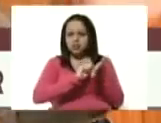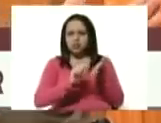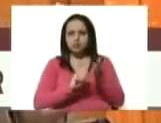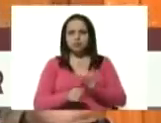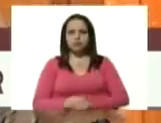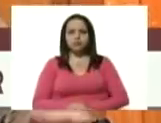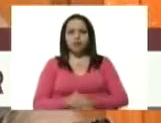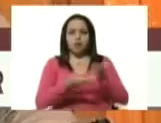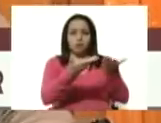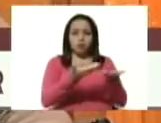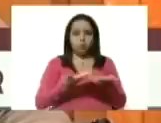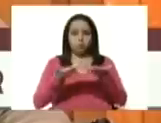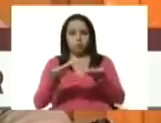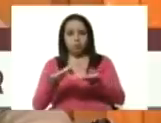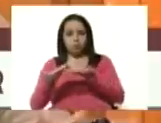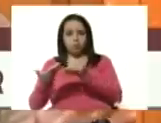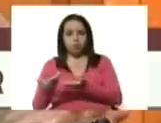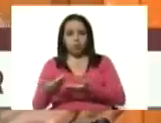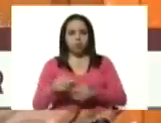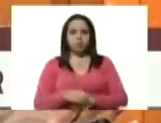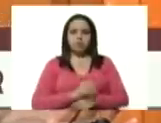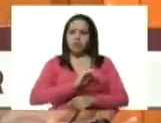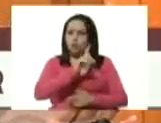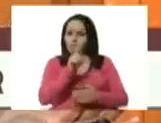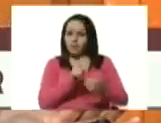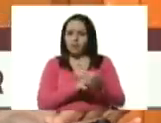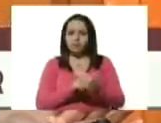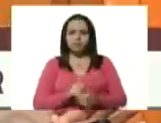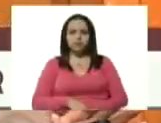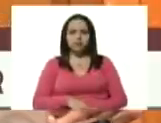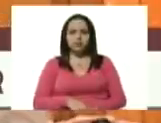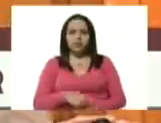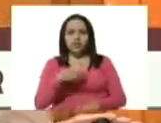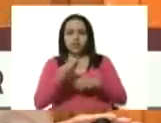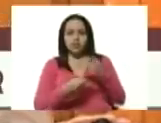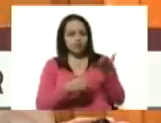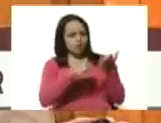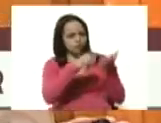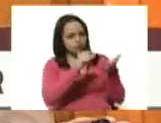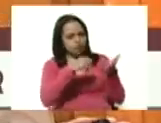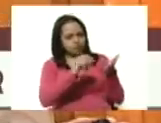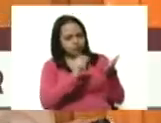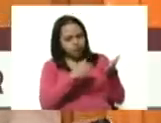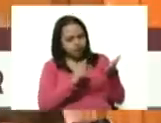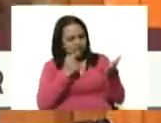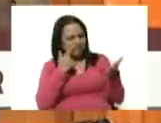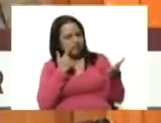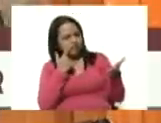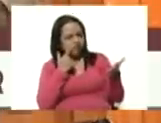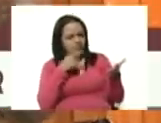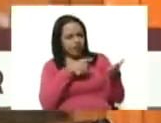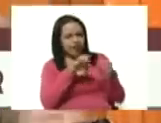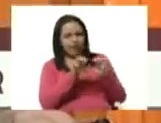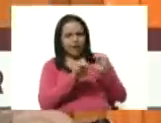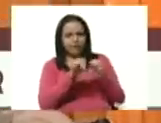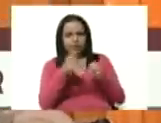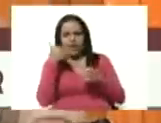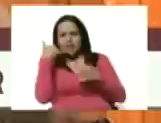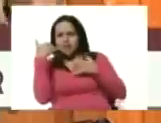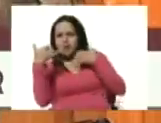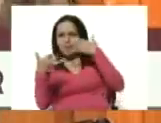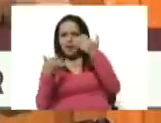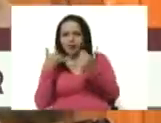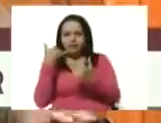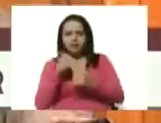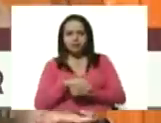y entonces mandó eso a la imprenta, sino que se puso a corregir trabajo por trabajo, a llamarla,